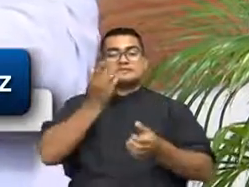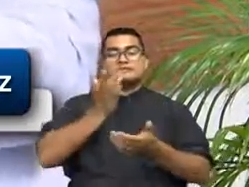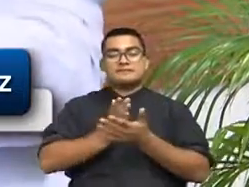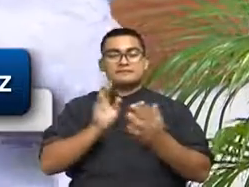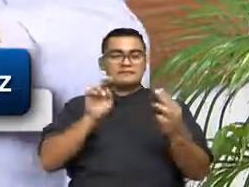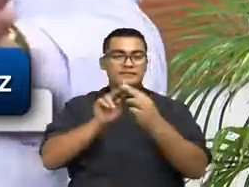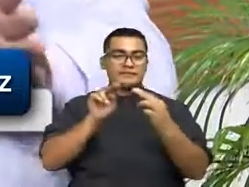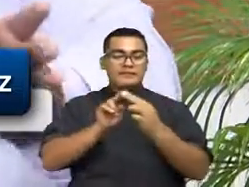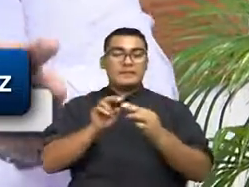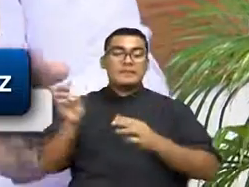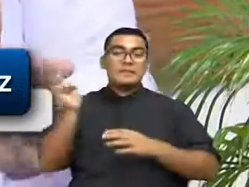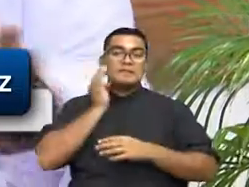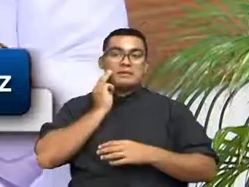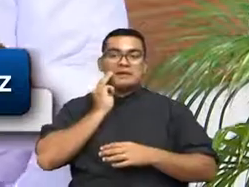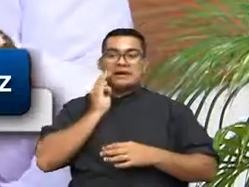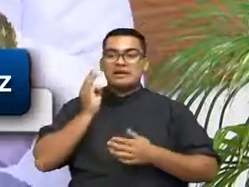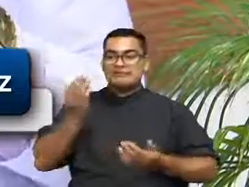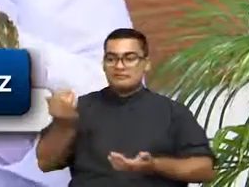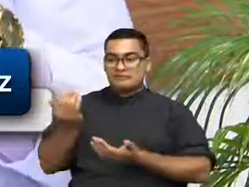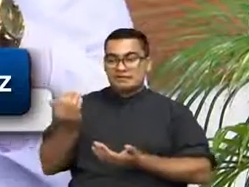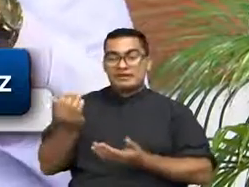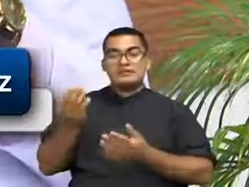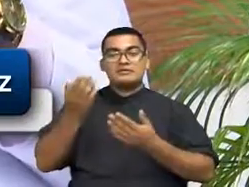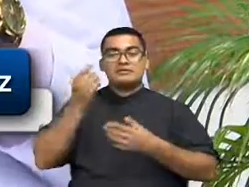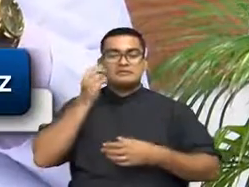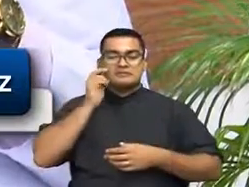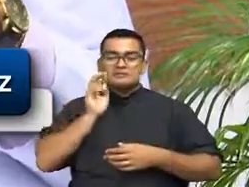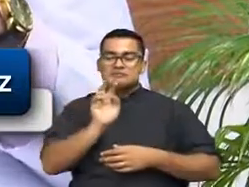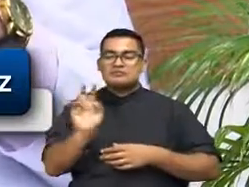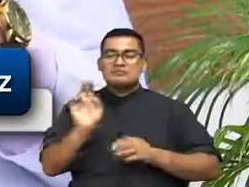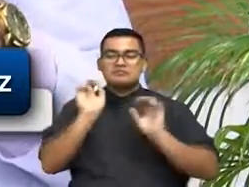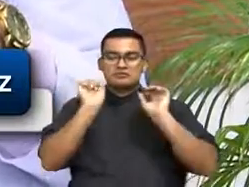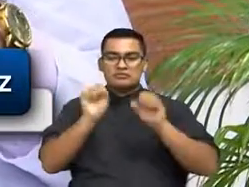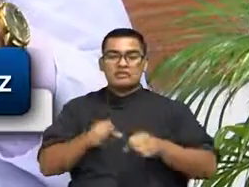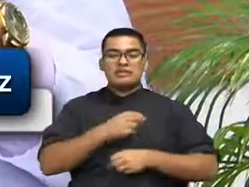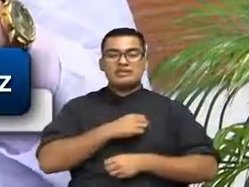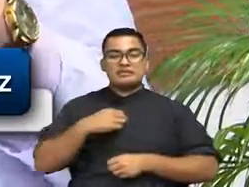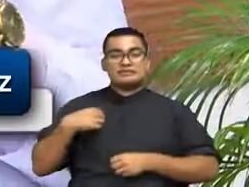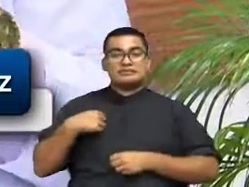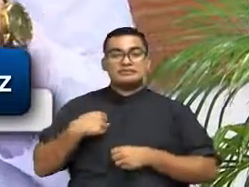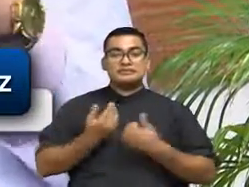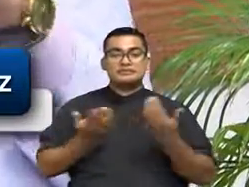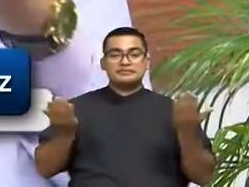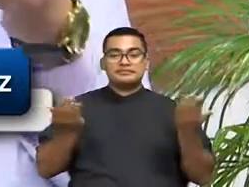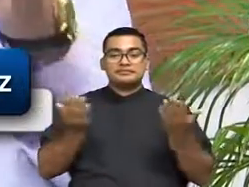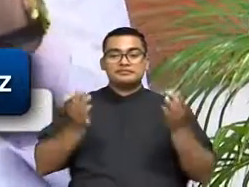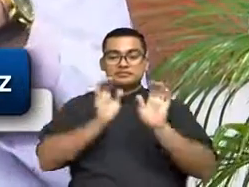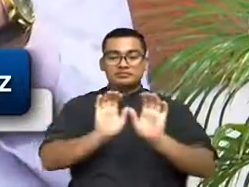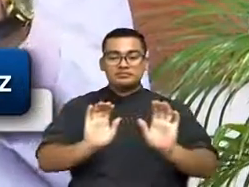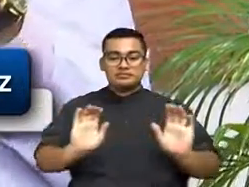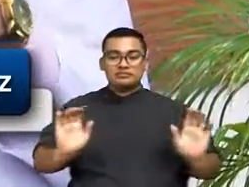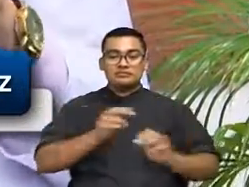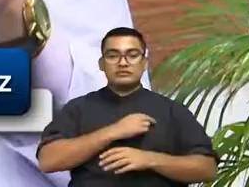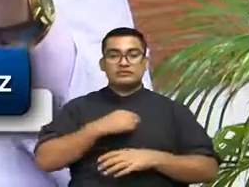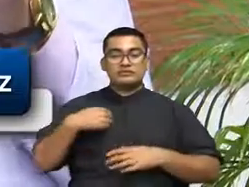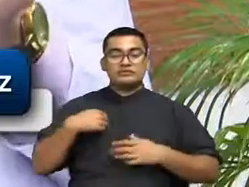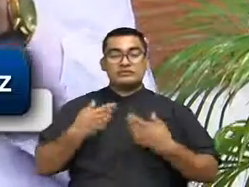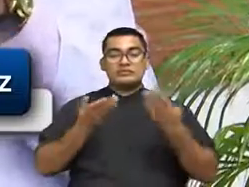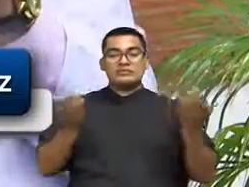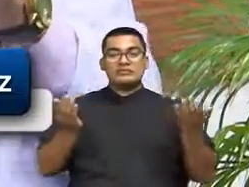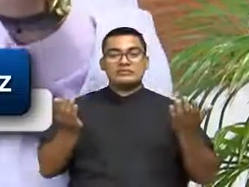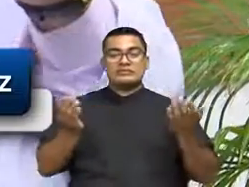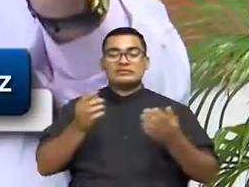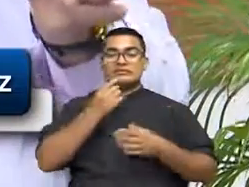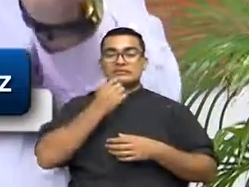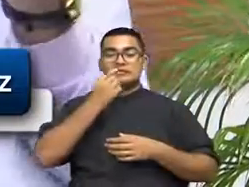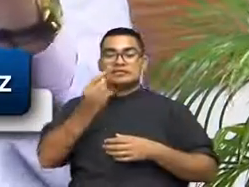tanto bebé como a la mamá para ver si se puede desarrollar. Ahora, el seguimiento de estos niños es importante. Si nosotros determinamos que un